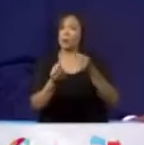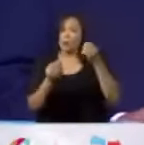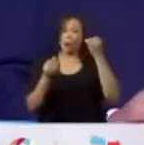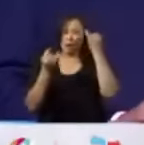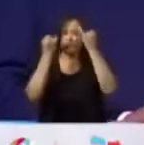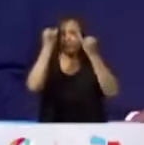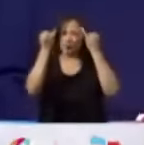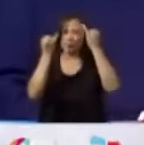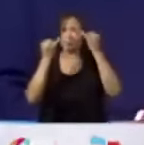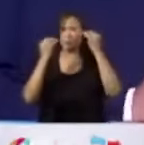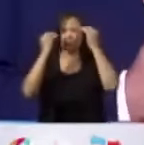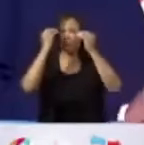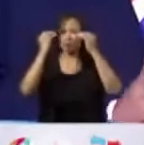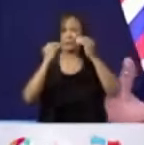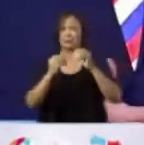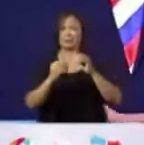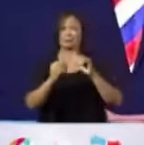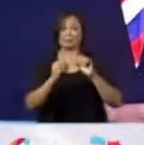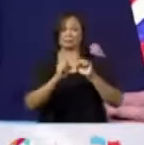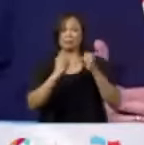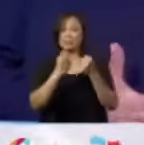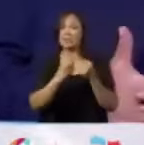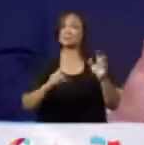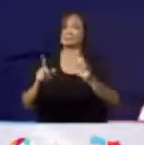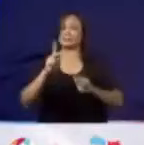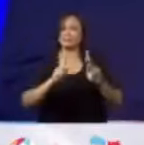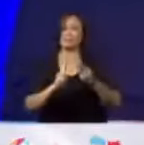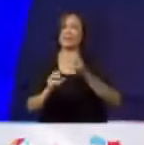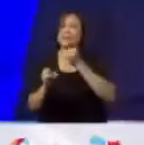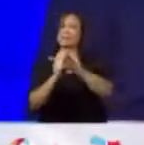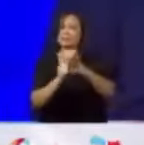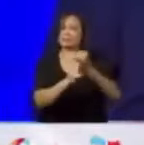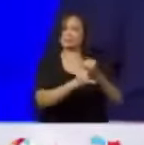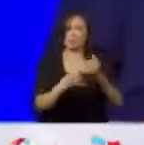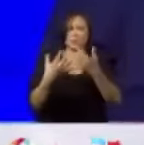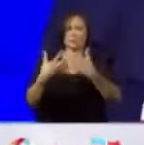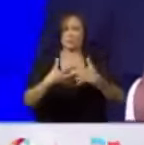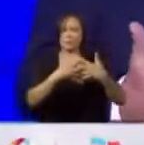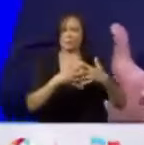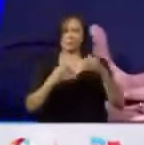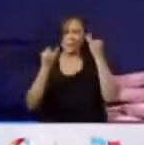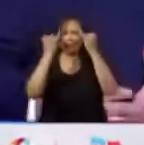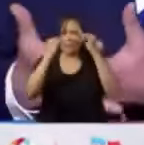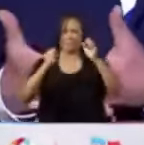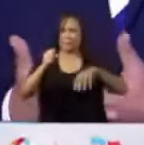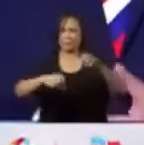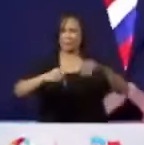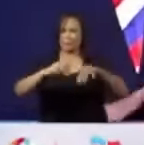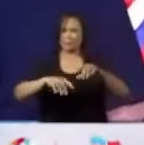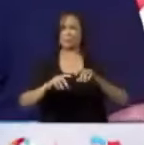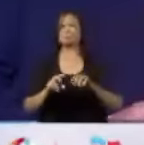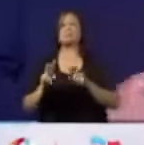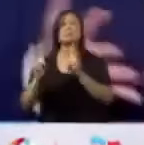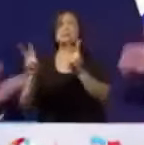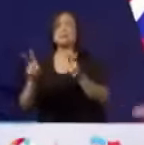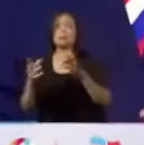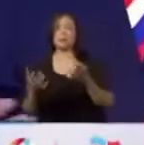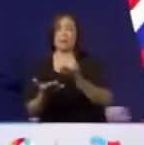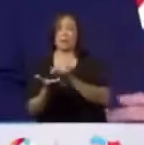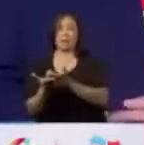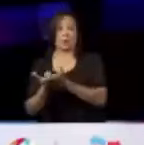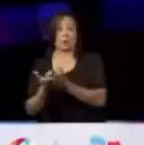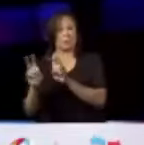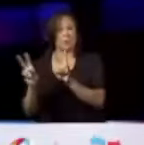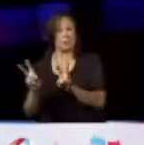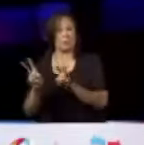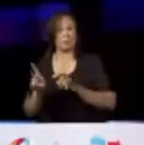aporte de organizaciones de la sociedad civil y de gremios empresariales. Trataremos ejes como la